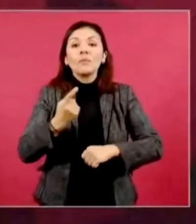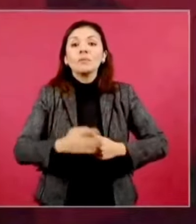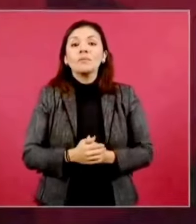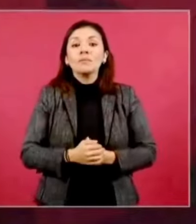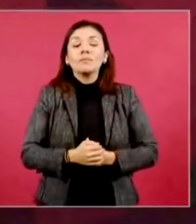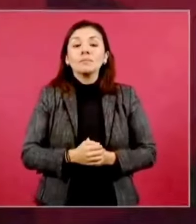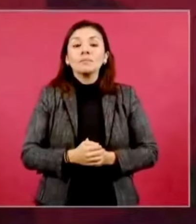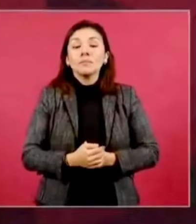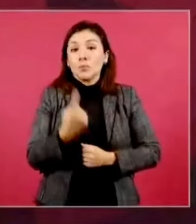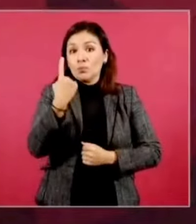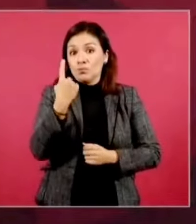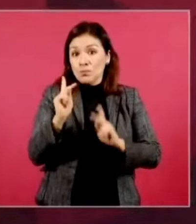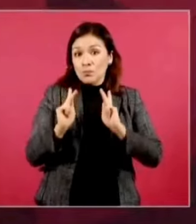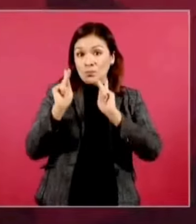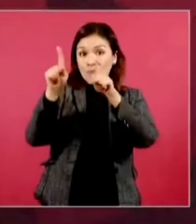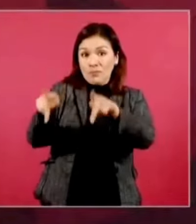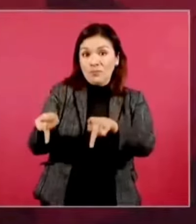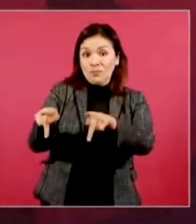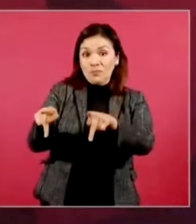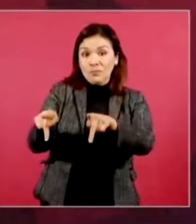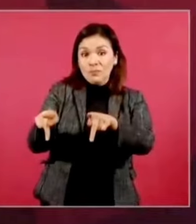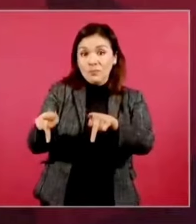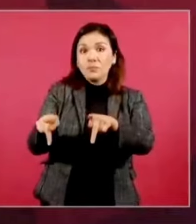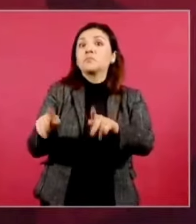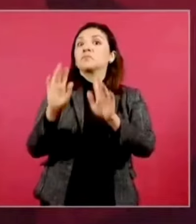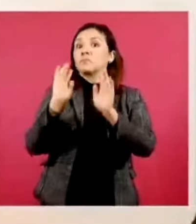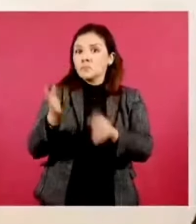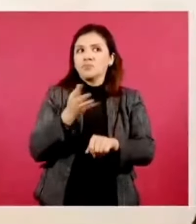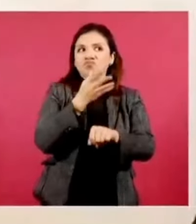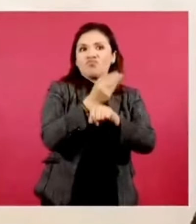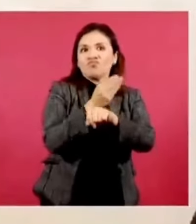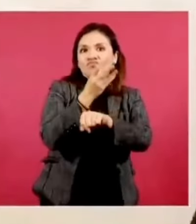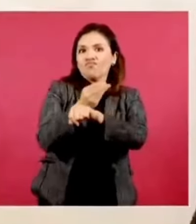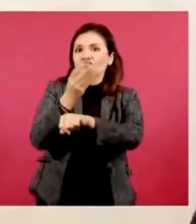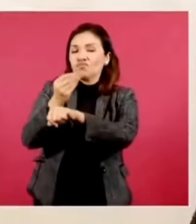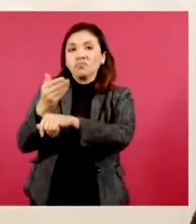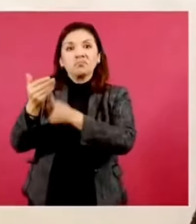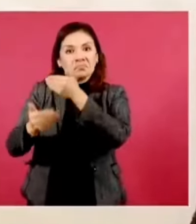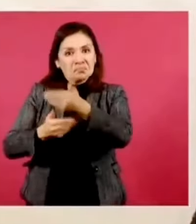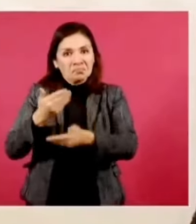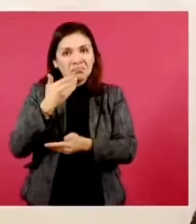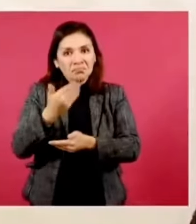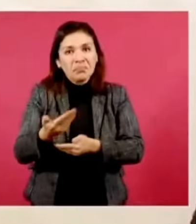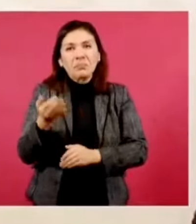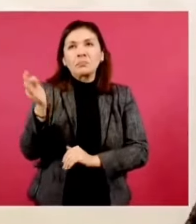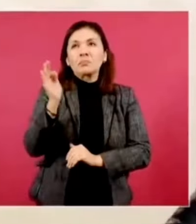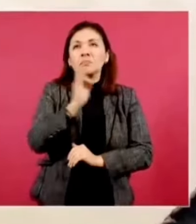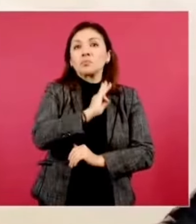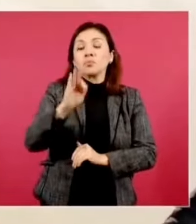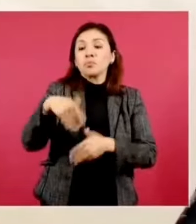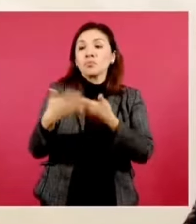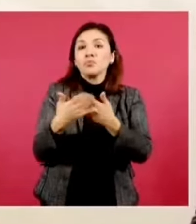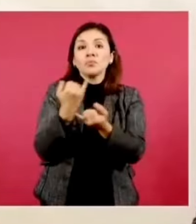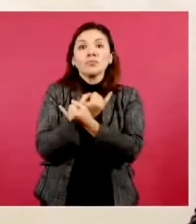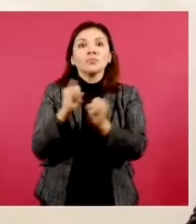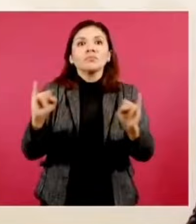uno de los puentes ya va avanzado y es posible que lo inauguremos